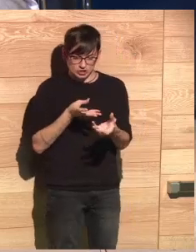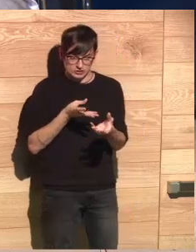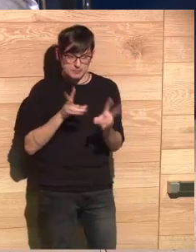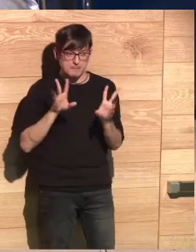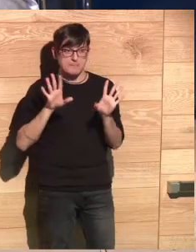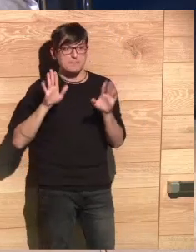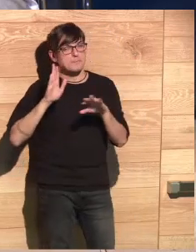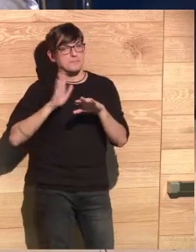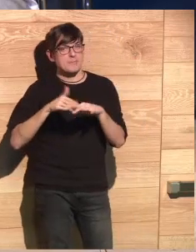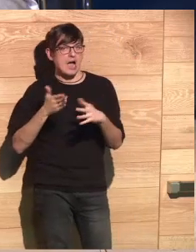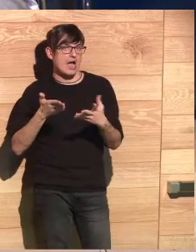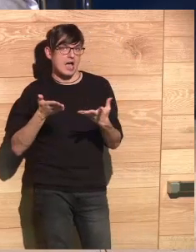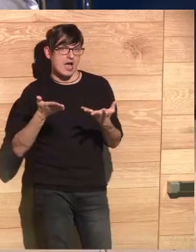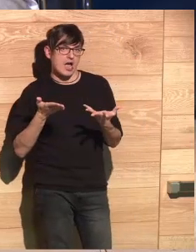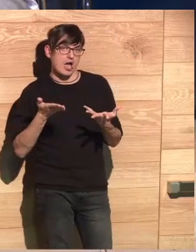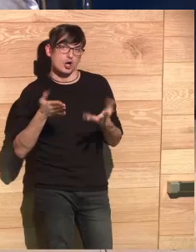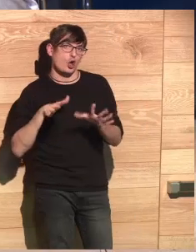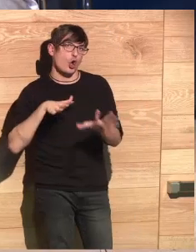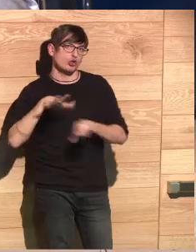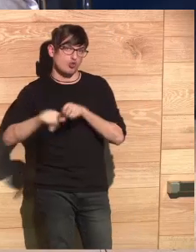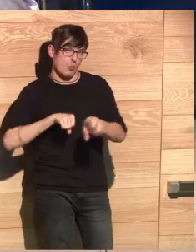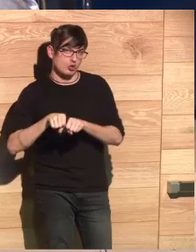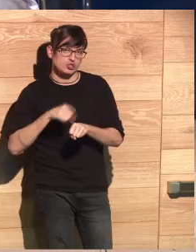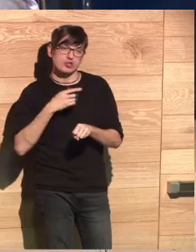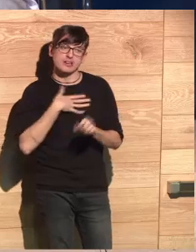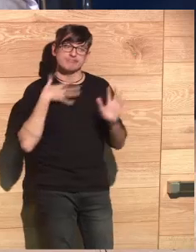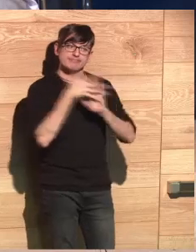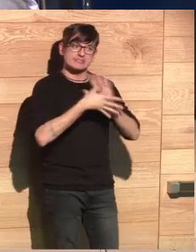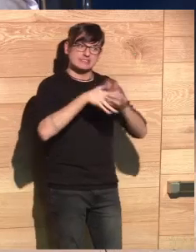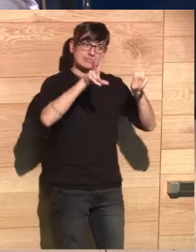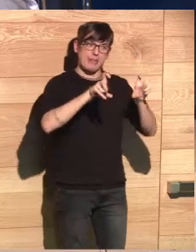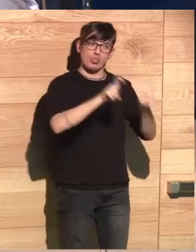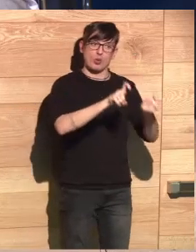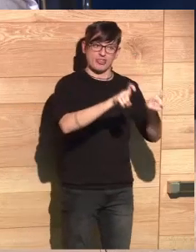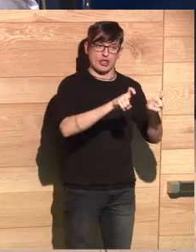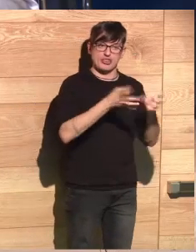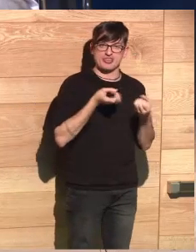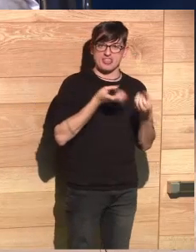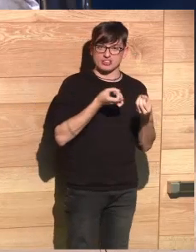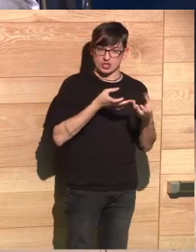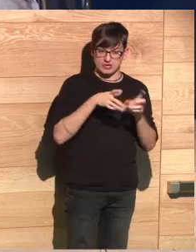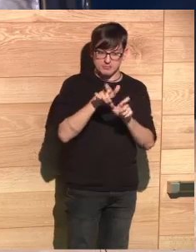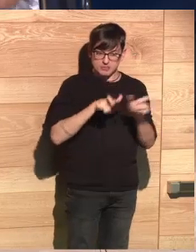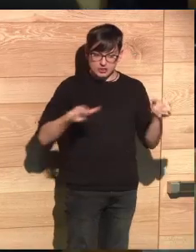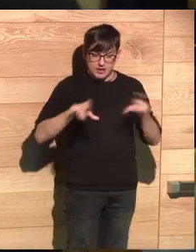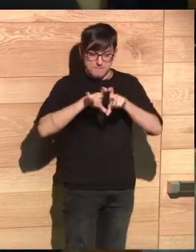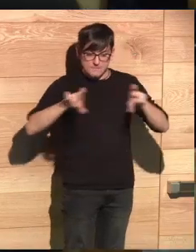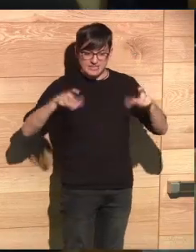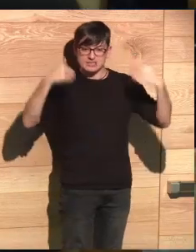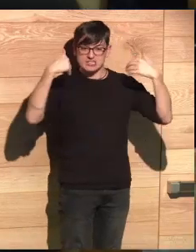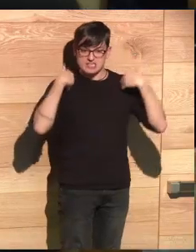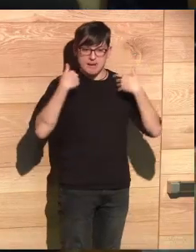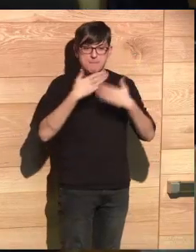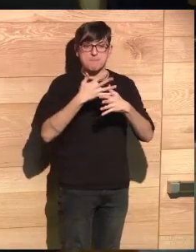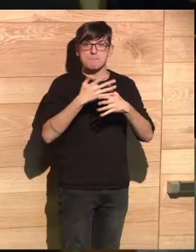una lanza por la educación. Yo no sé si son datos que los que desarrollan los videojuegos y